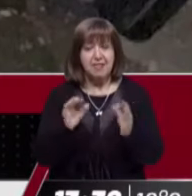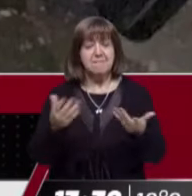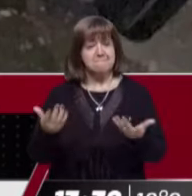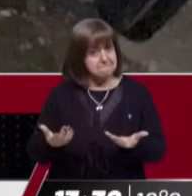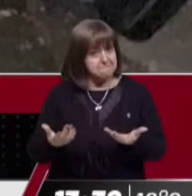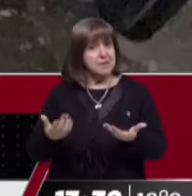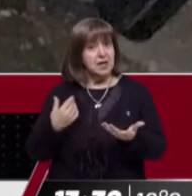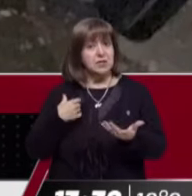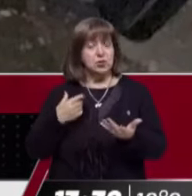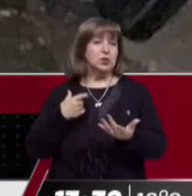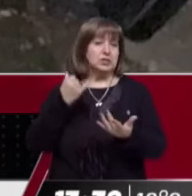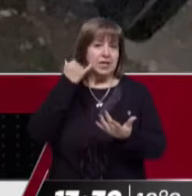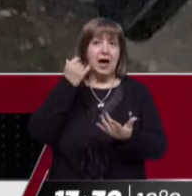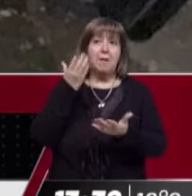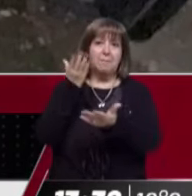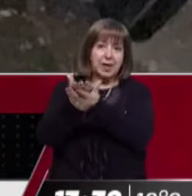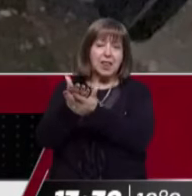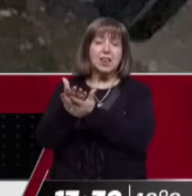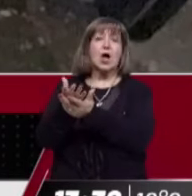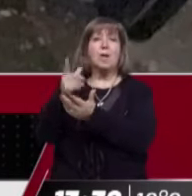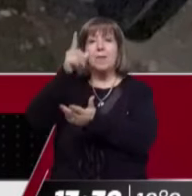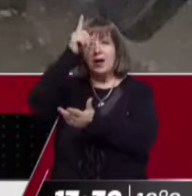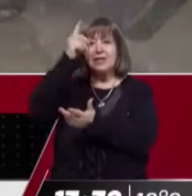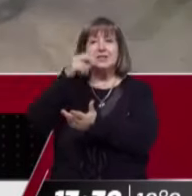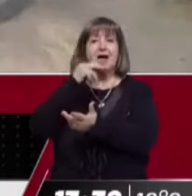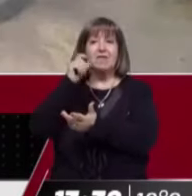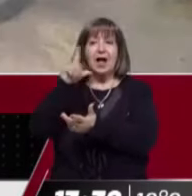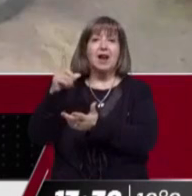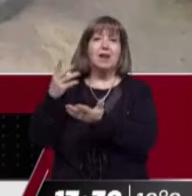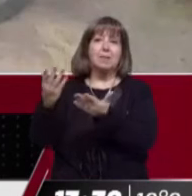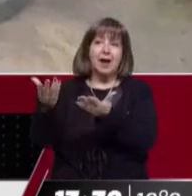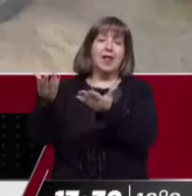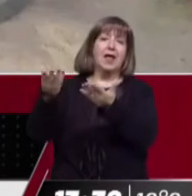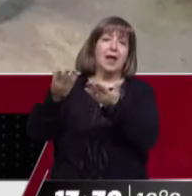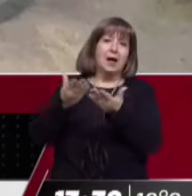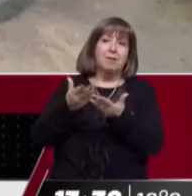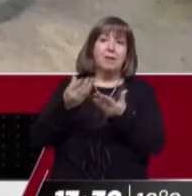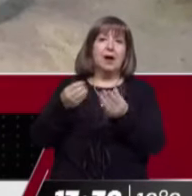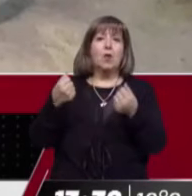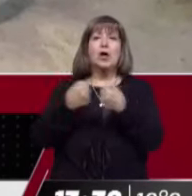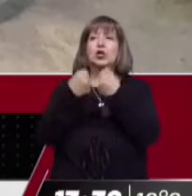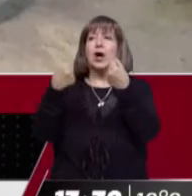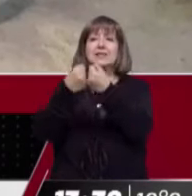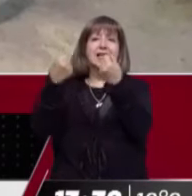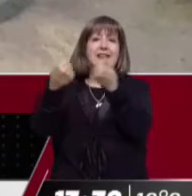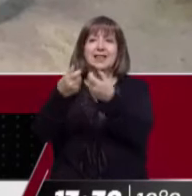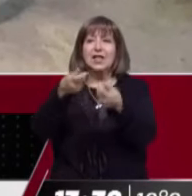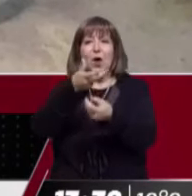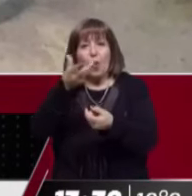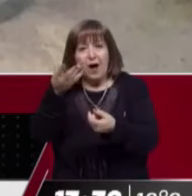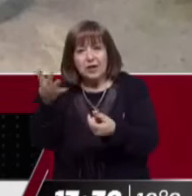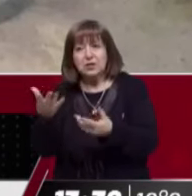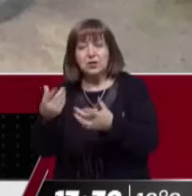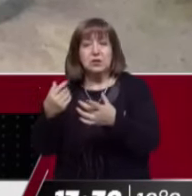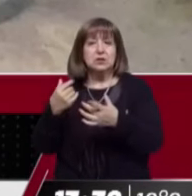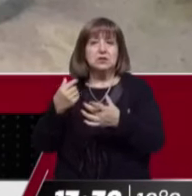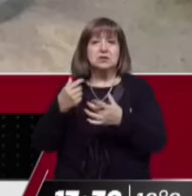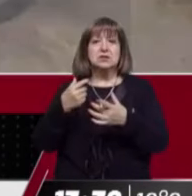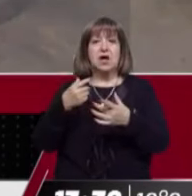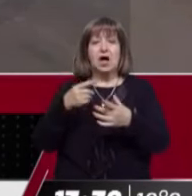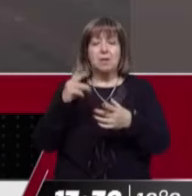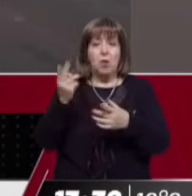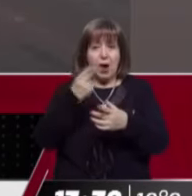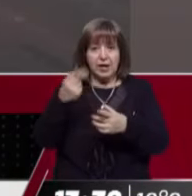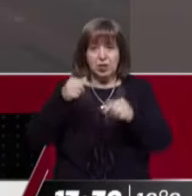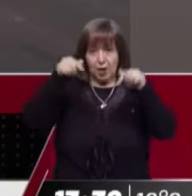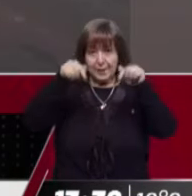policía vial del Valle de Uco a poder conformar un informe completo con la cantidad de accidentes que tenemos, con accidentes trágicos en el